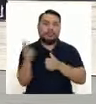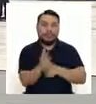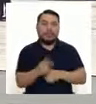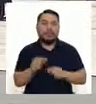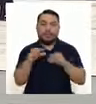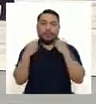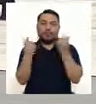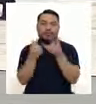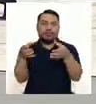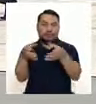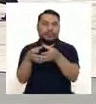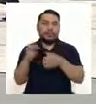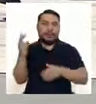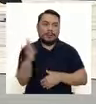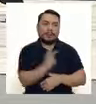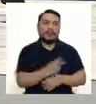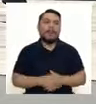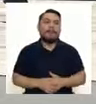miembros de esta